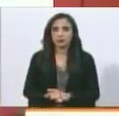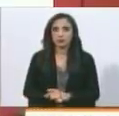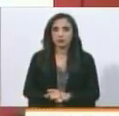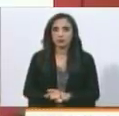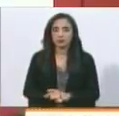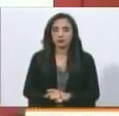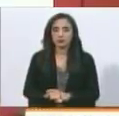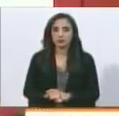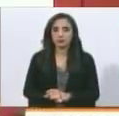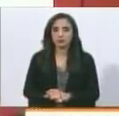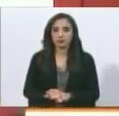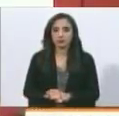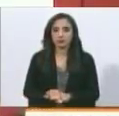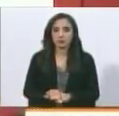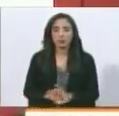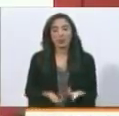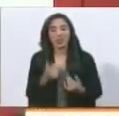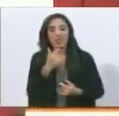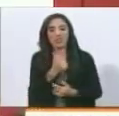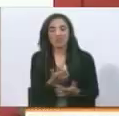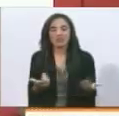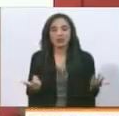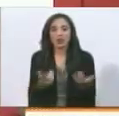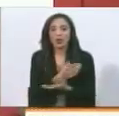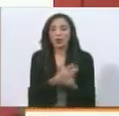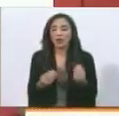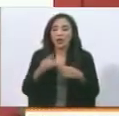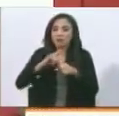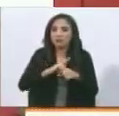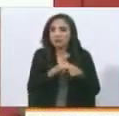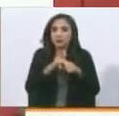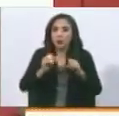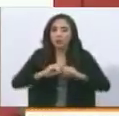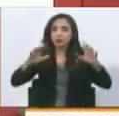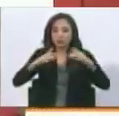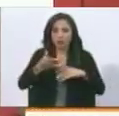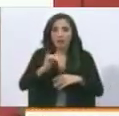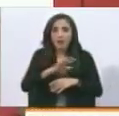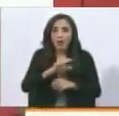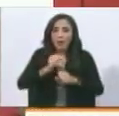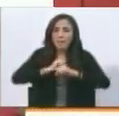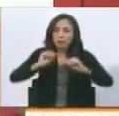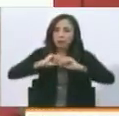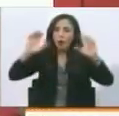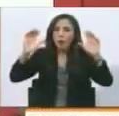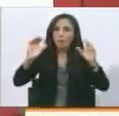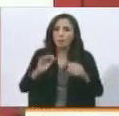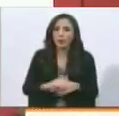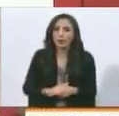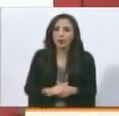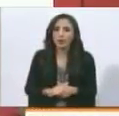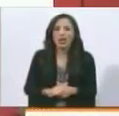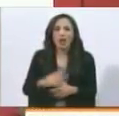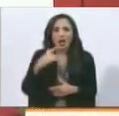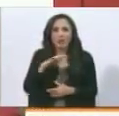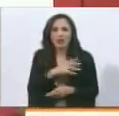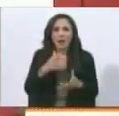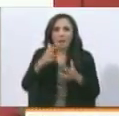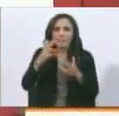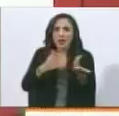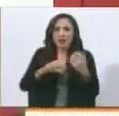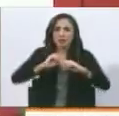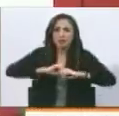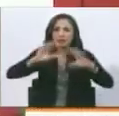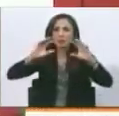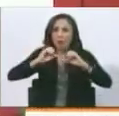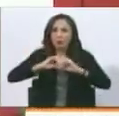Artilladas, pues, con municiones. No, sí tenía. A un compañero de la guardia le sacamos uno en la cabeza. Tú que estás